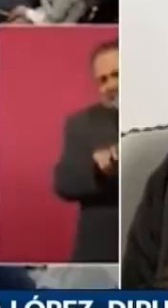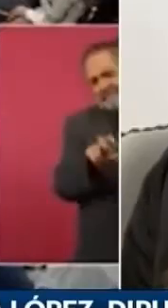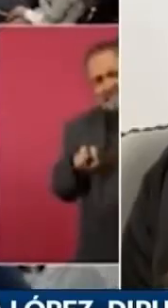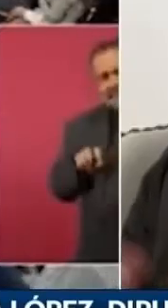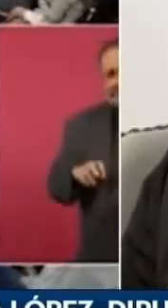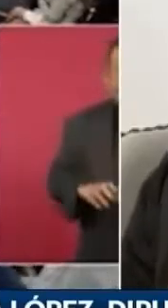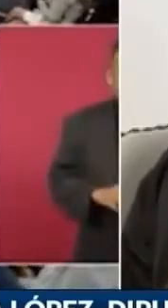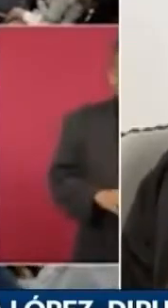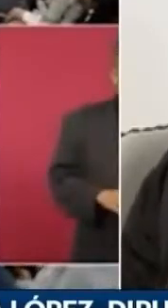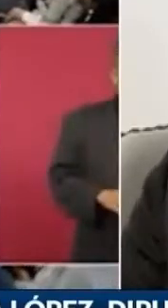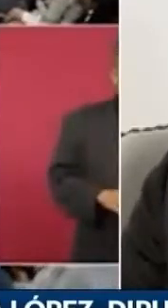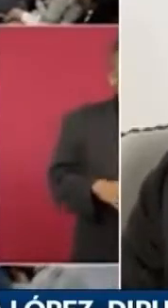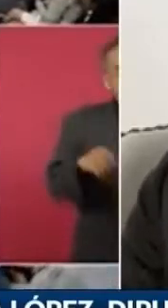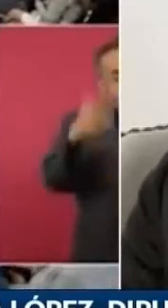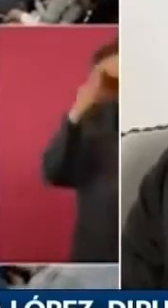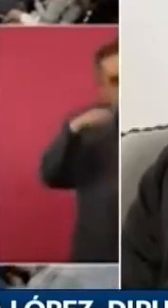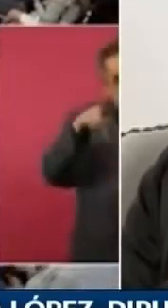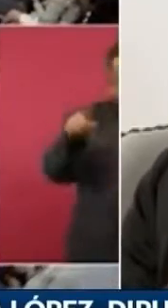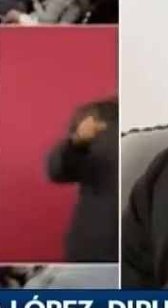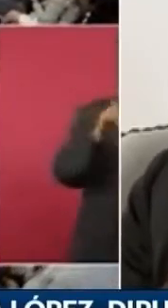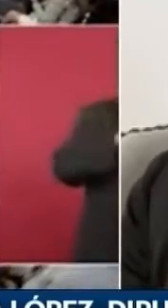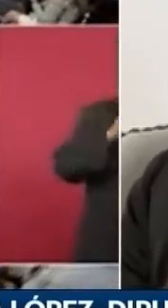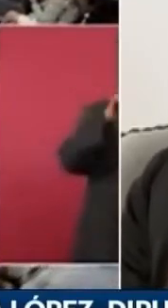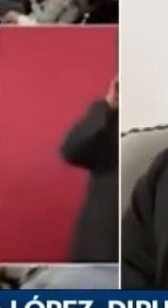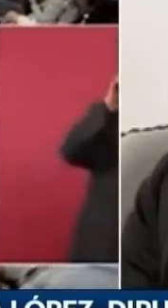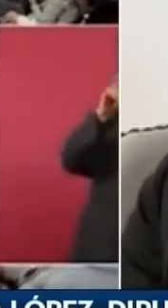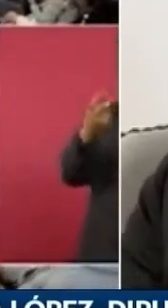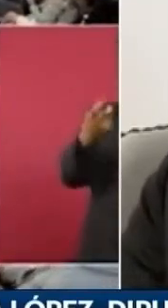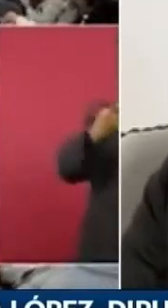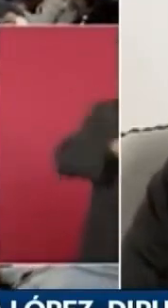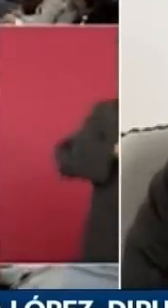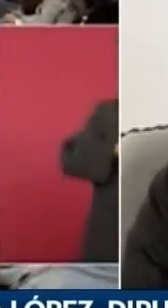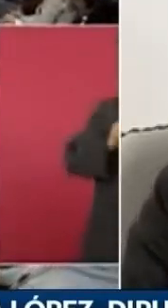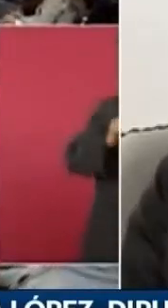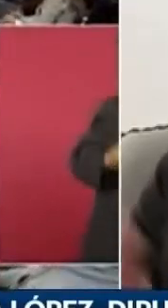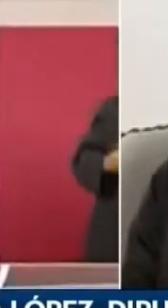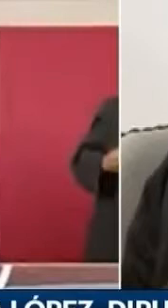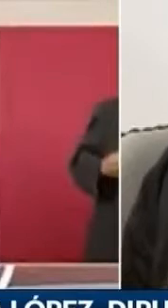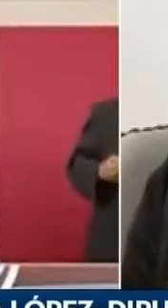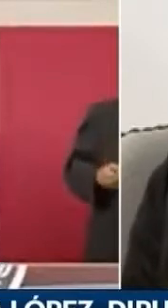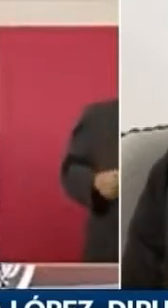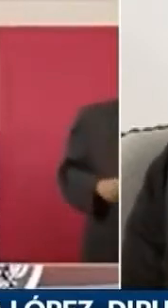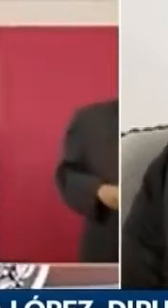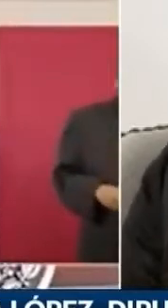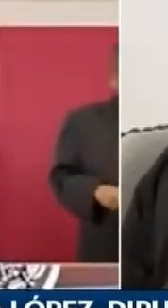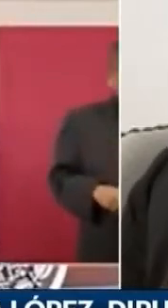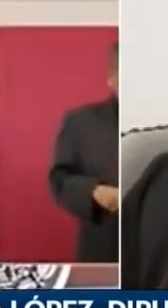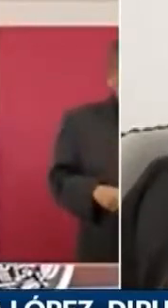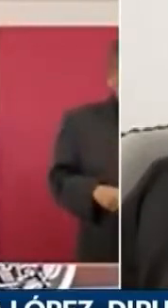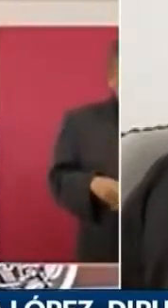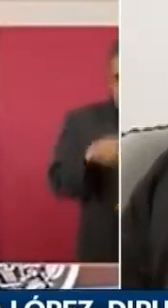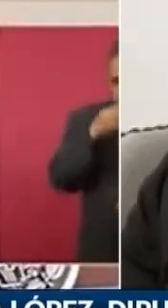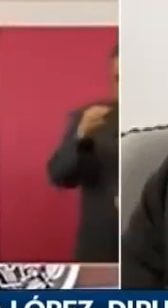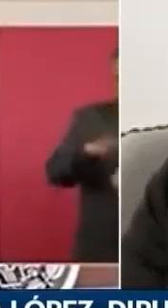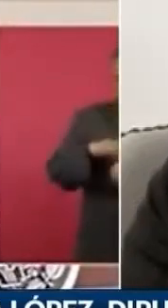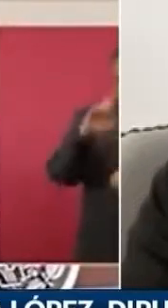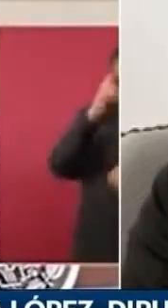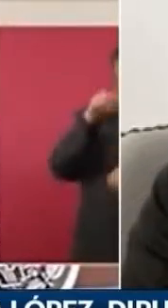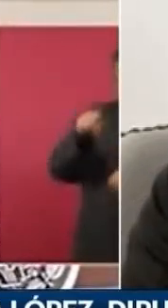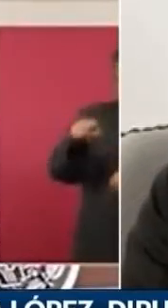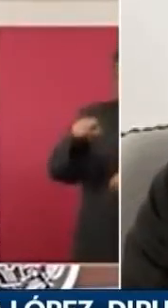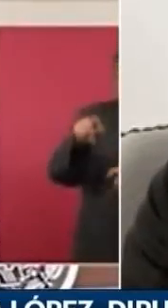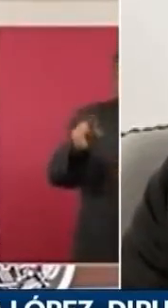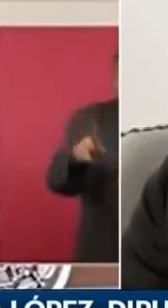incertidumbre respecto al futuro de este bloque, lo cual es grave para los cuatro países y a nivel mundial. Uh-huh. Creo